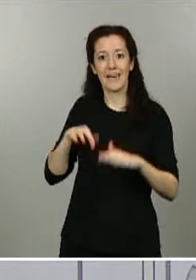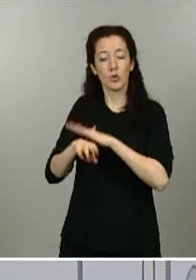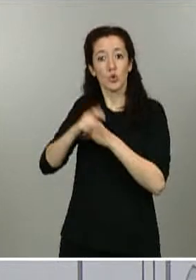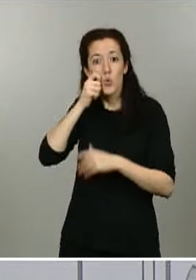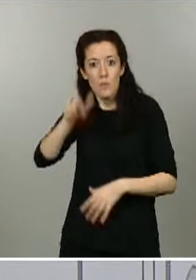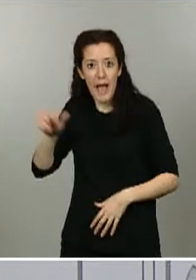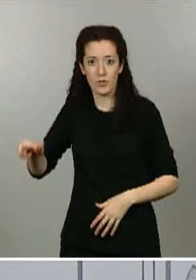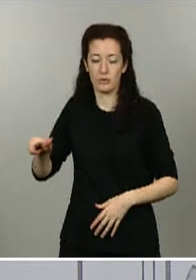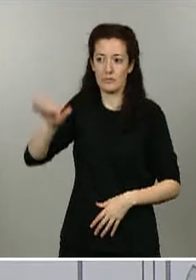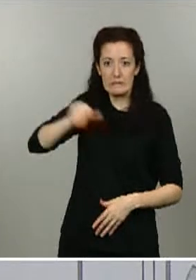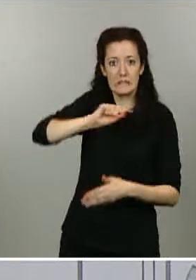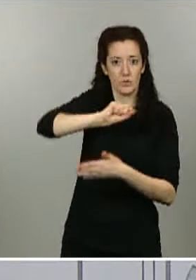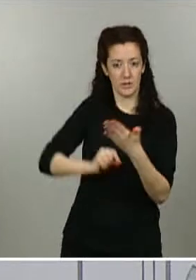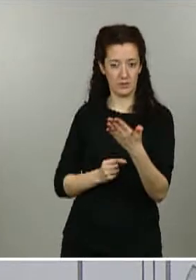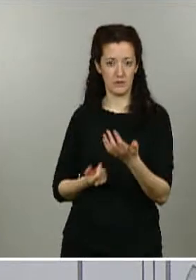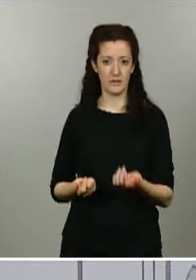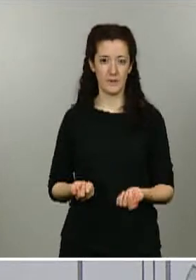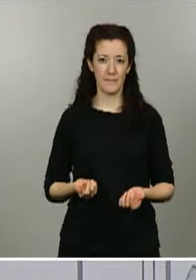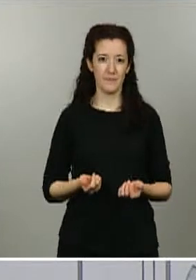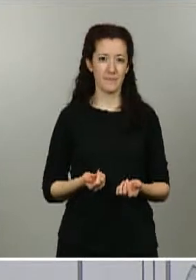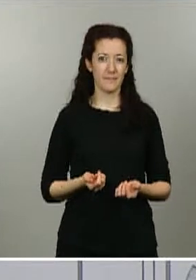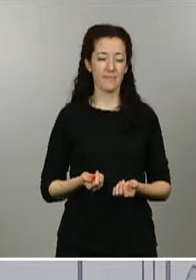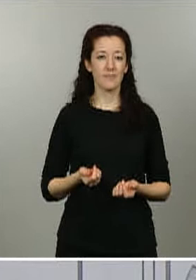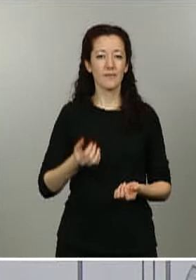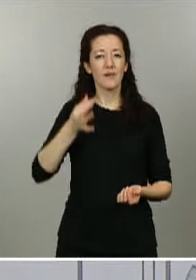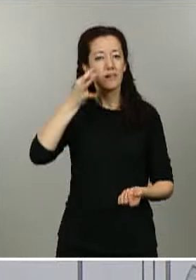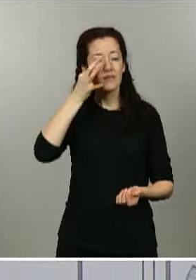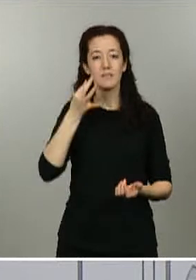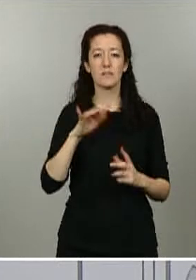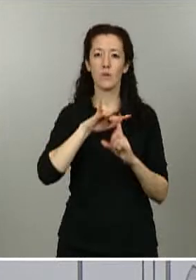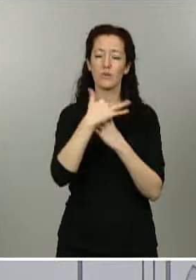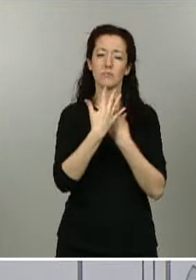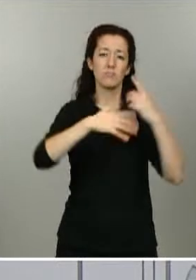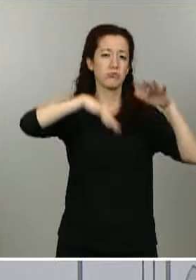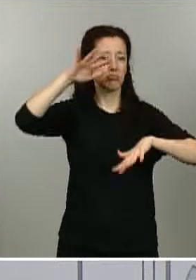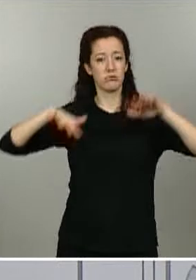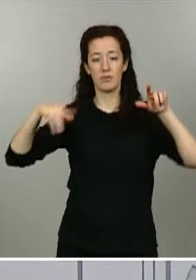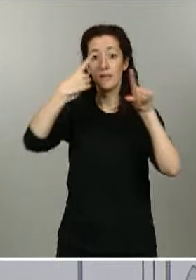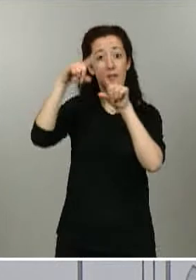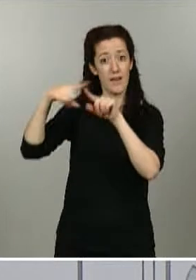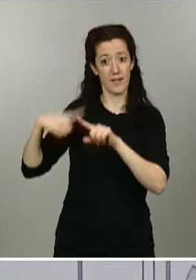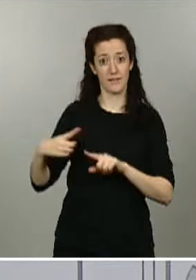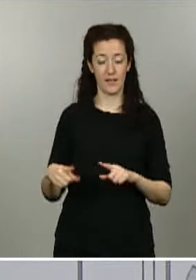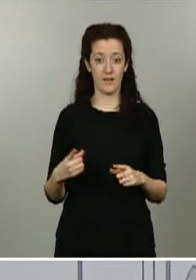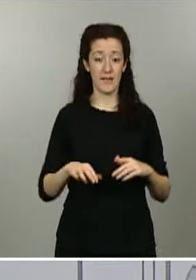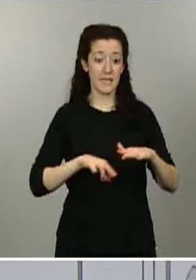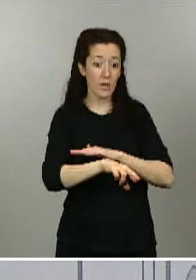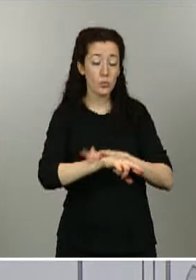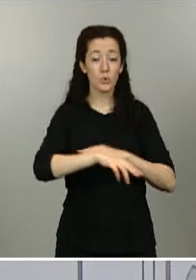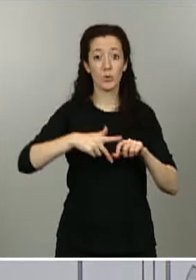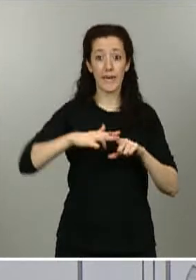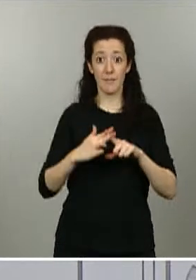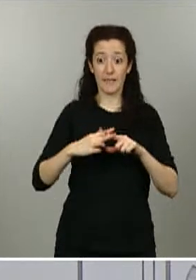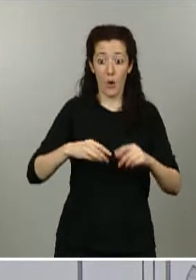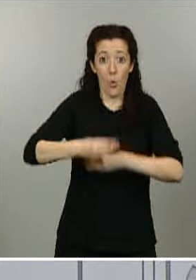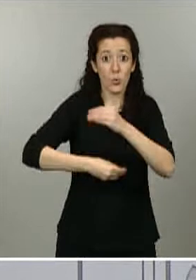contratado uno u otro, porque las realidades son muy diferentes y las herramientas que se utilizan podrían ser muy diferentes. Todas las comunidades